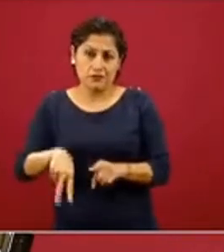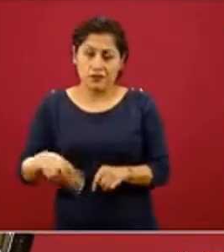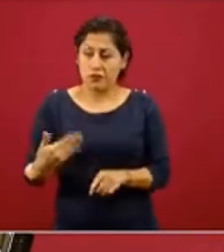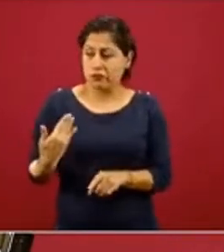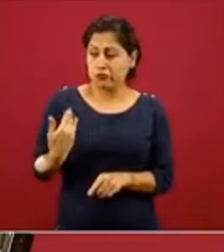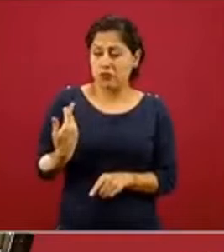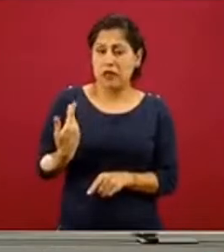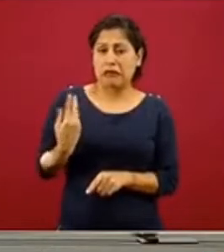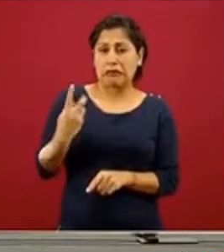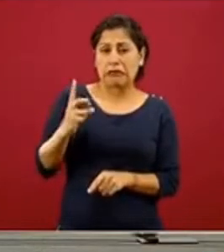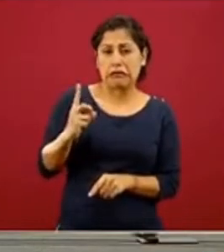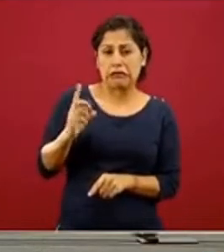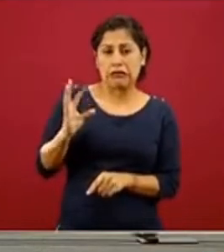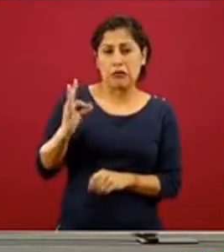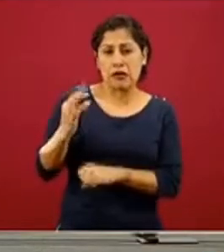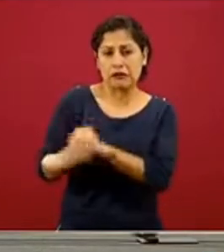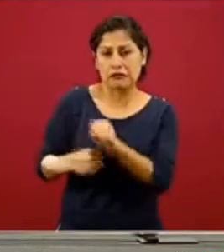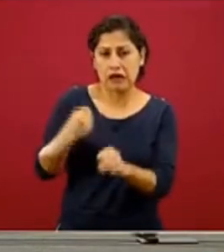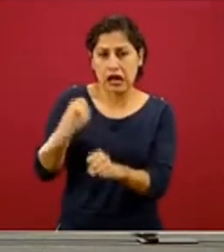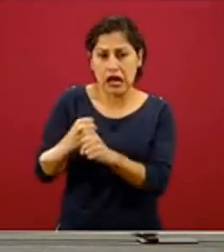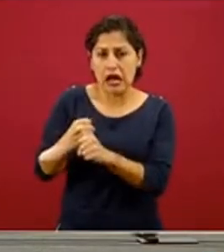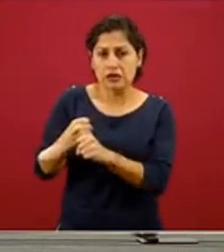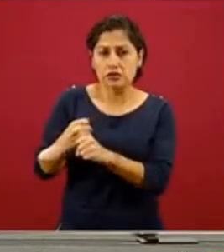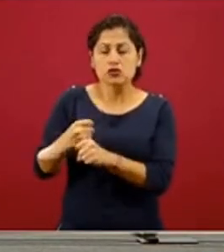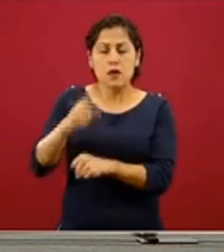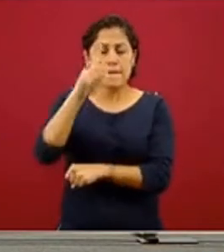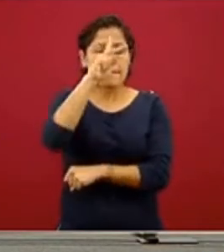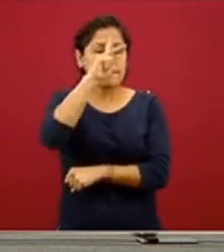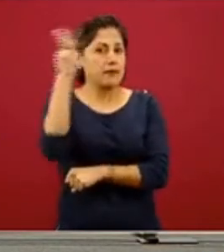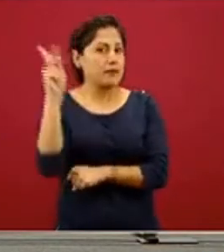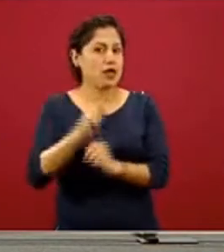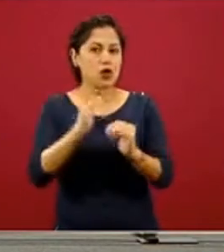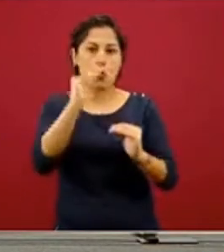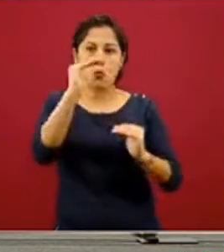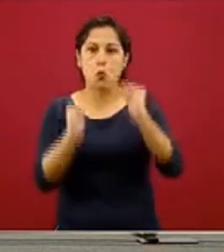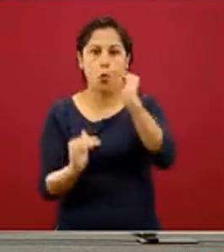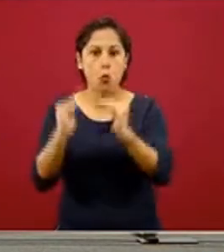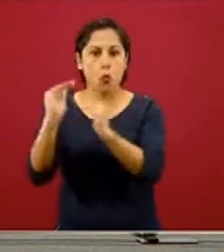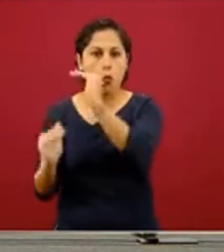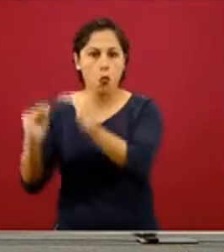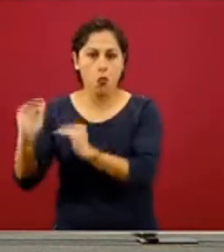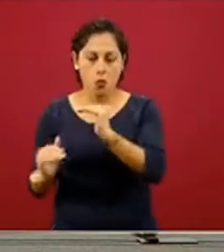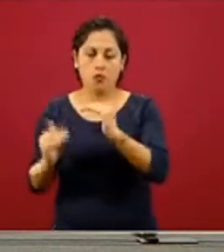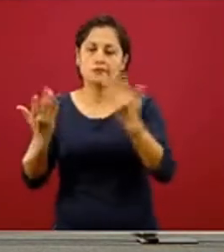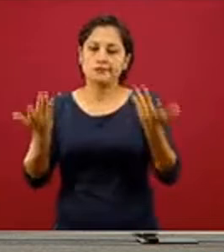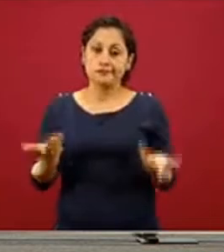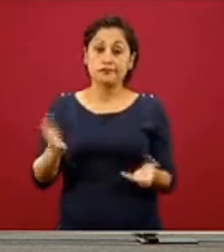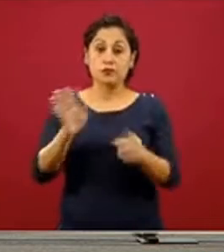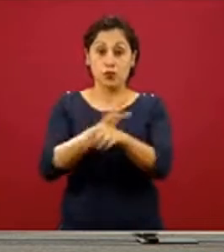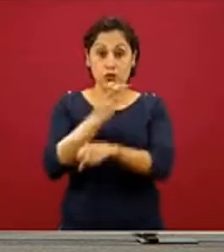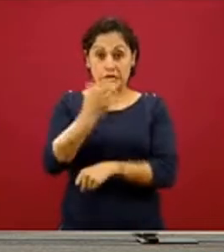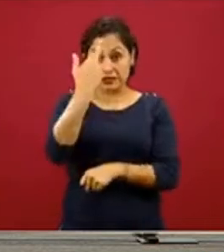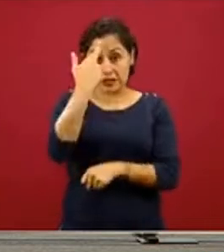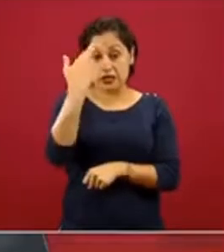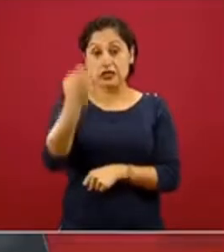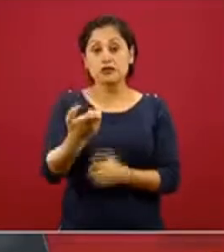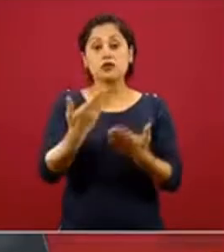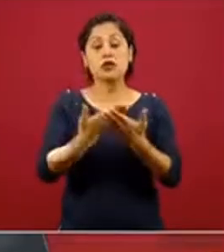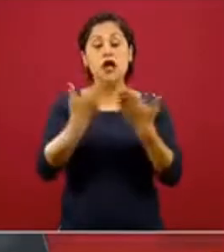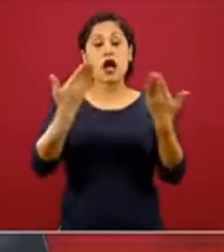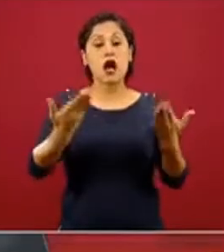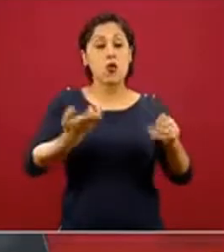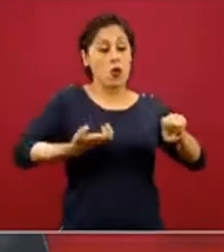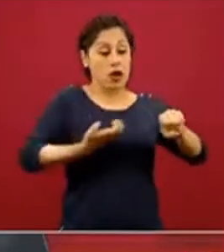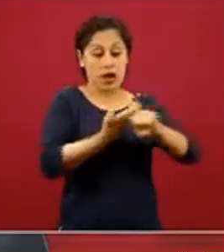o 4 décadas. Entonces, por eso es muy importante. En este sentido, los gobiernos estatales, retornando a su